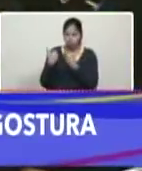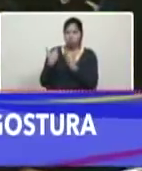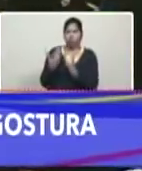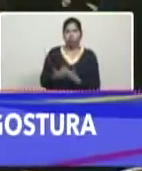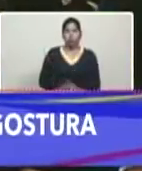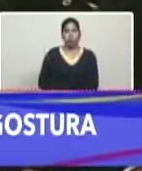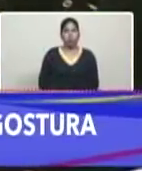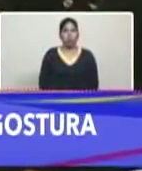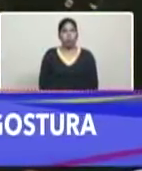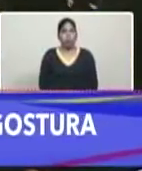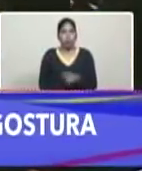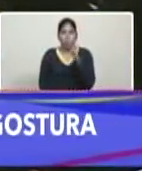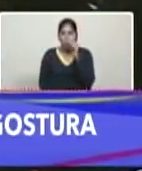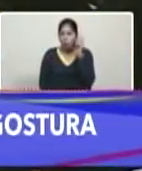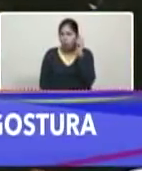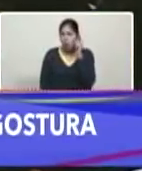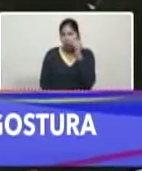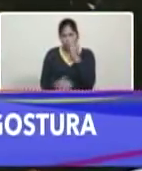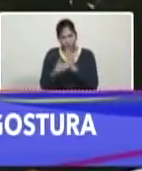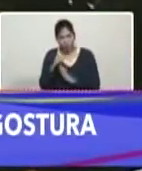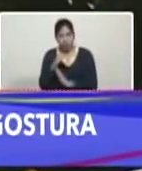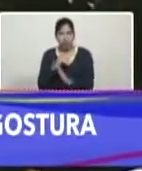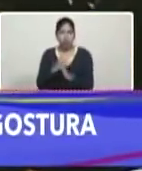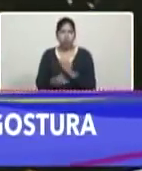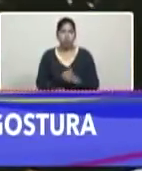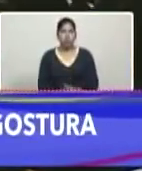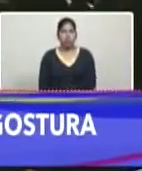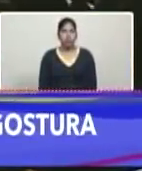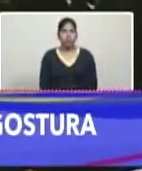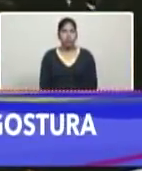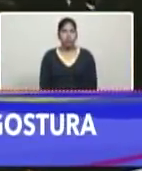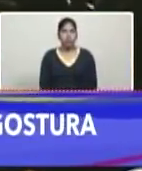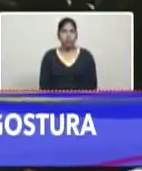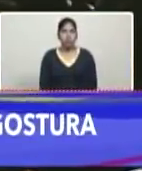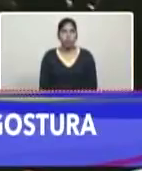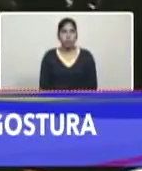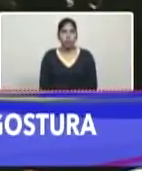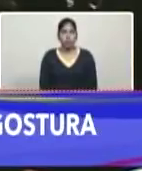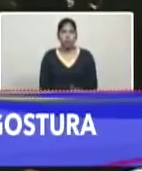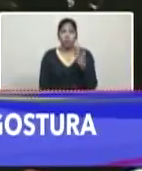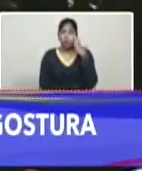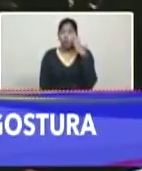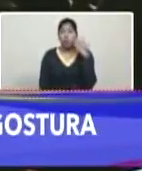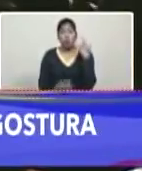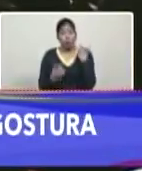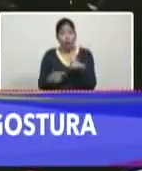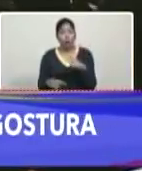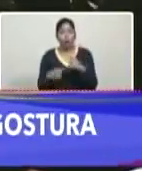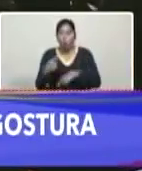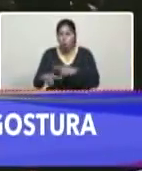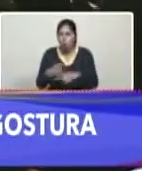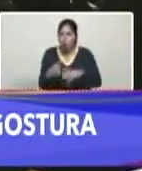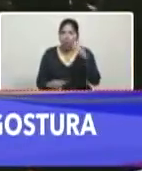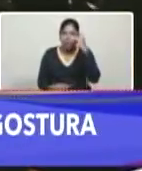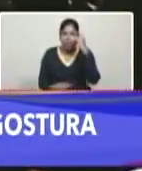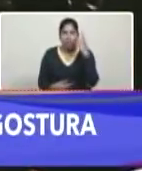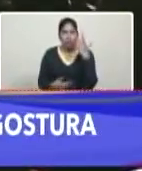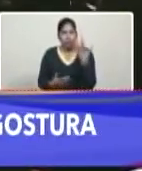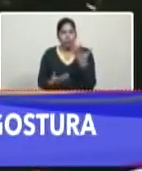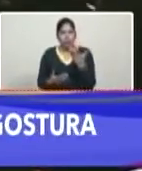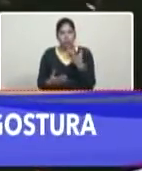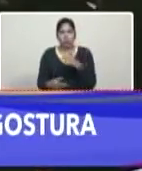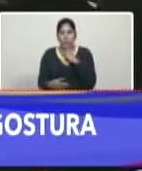El hombre humilde, la mujer humilde, más allá de las dificultades y de la lucha diaria, todas